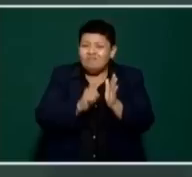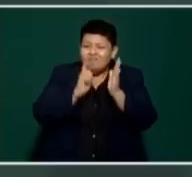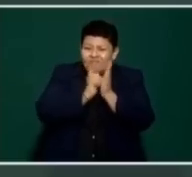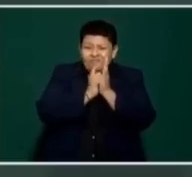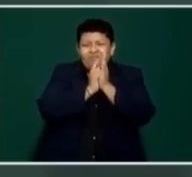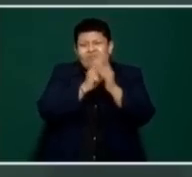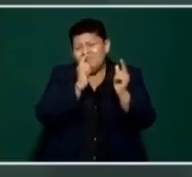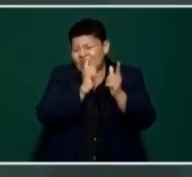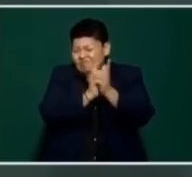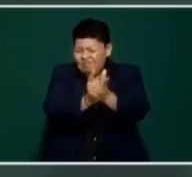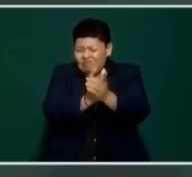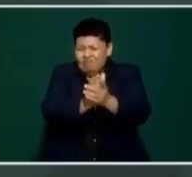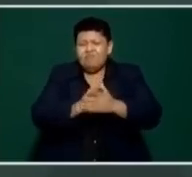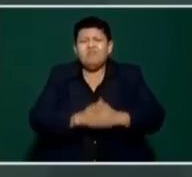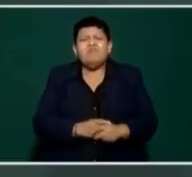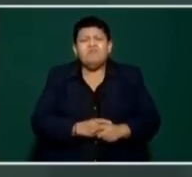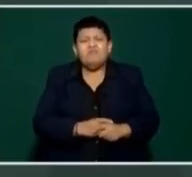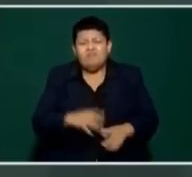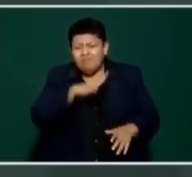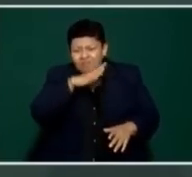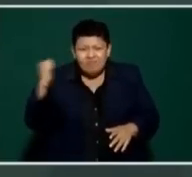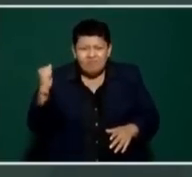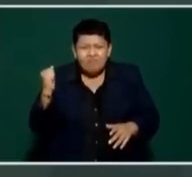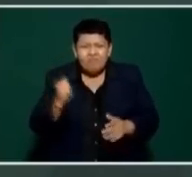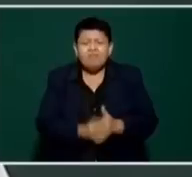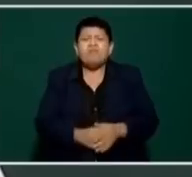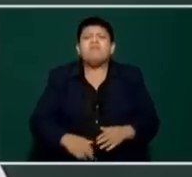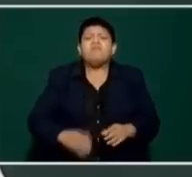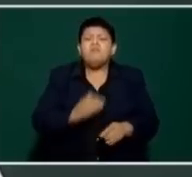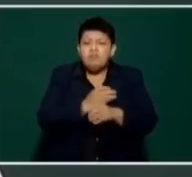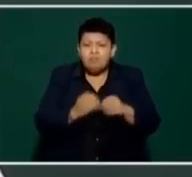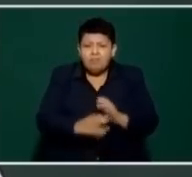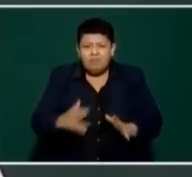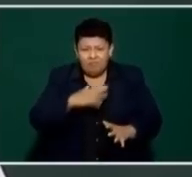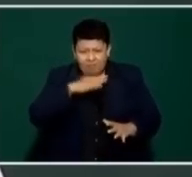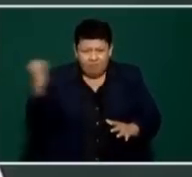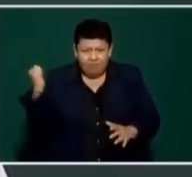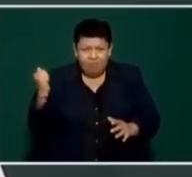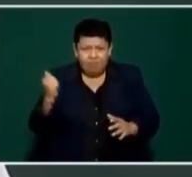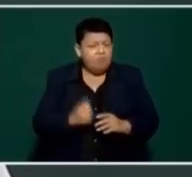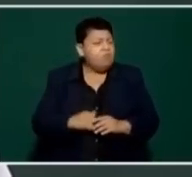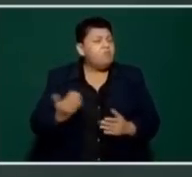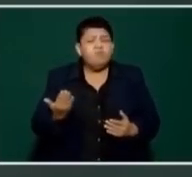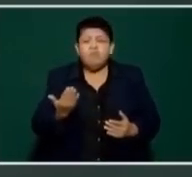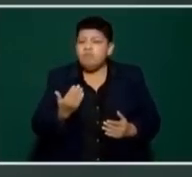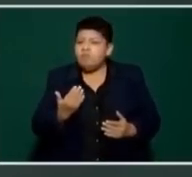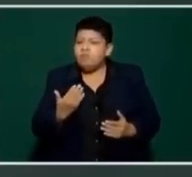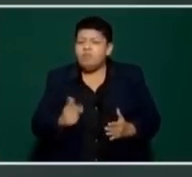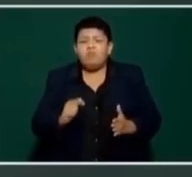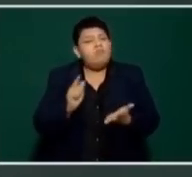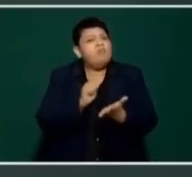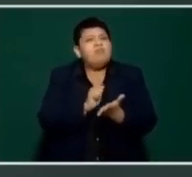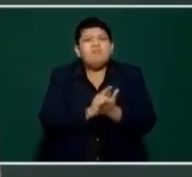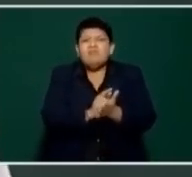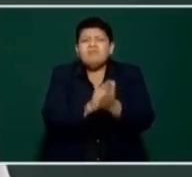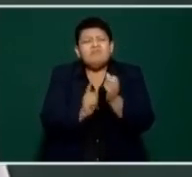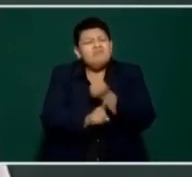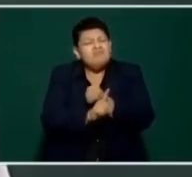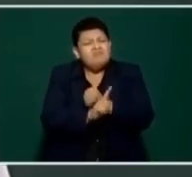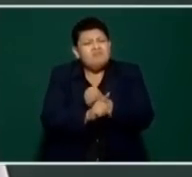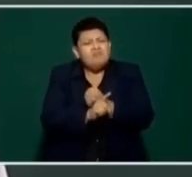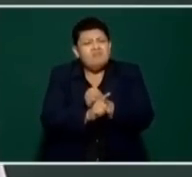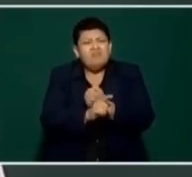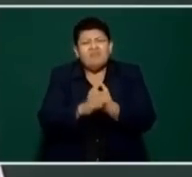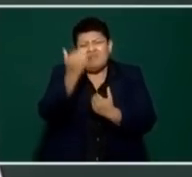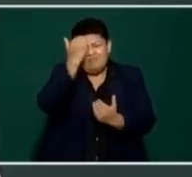corrupción, porque los hechos de corrupción no se consideraban delitos graves, más que esto no se da a